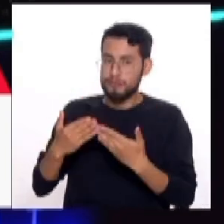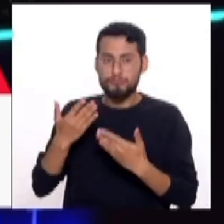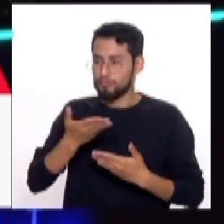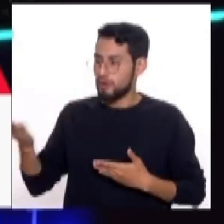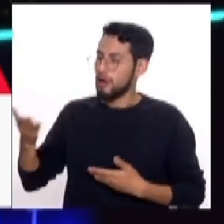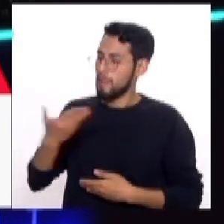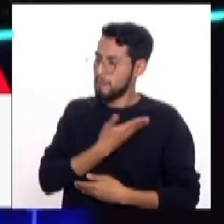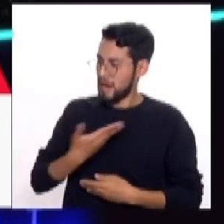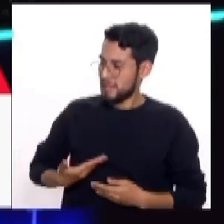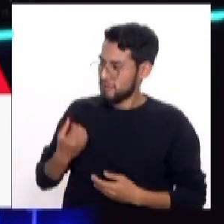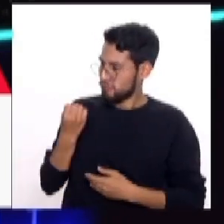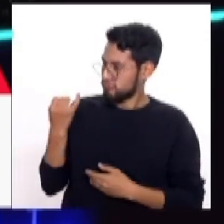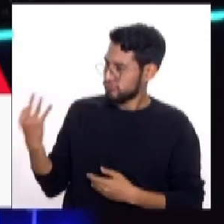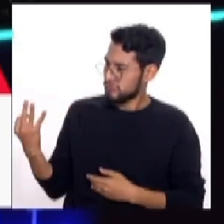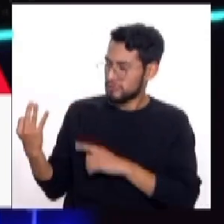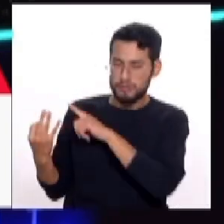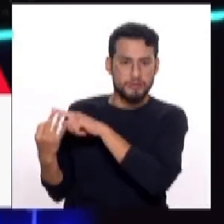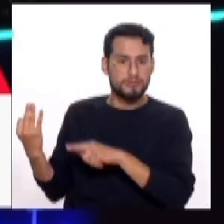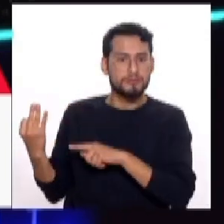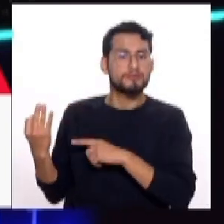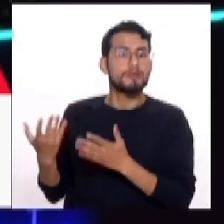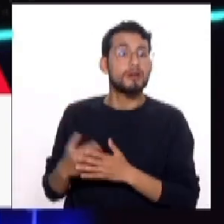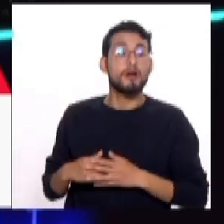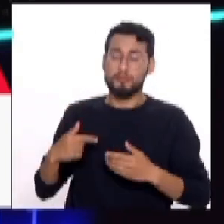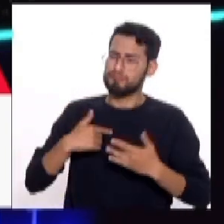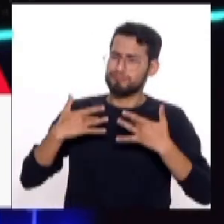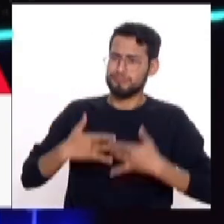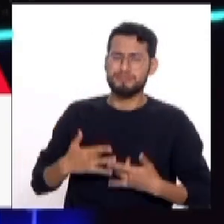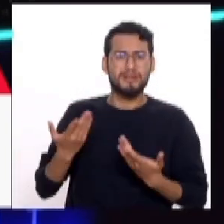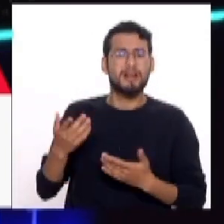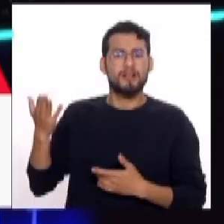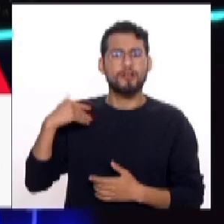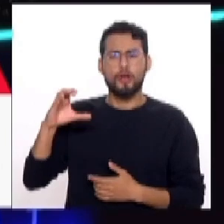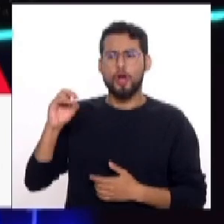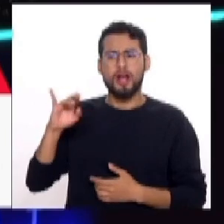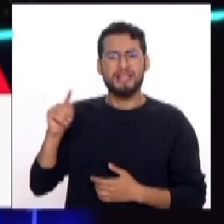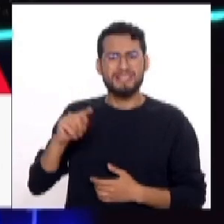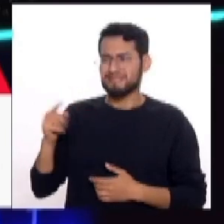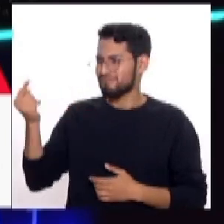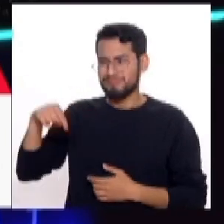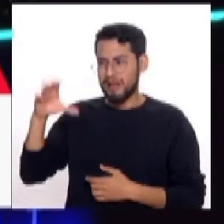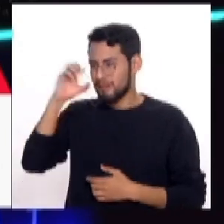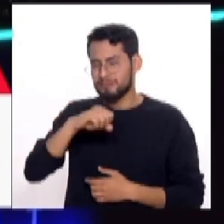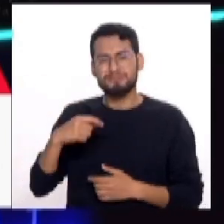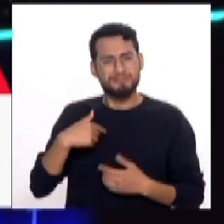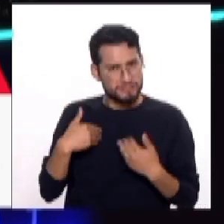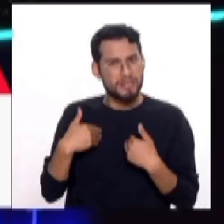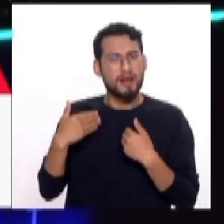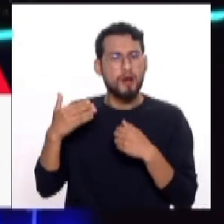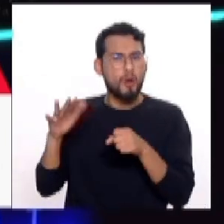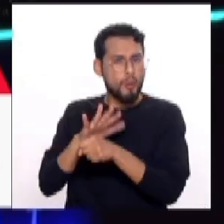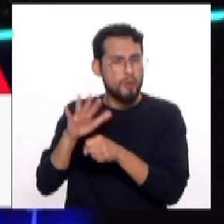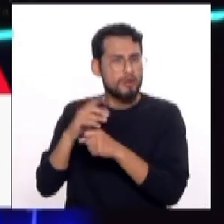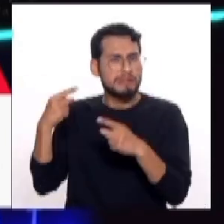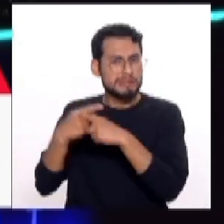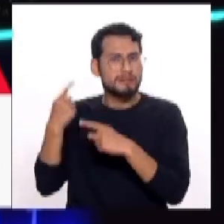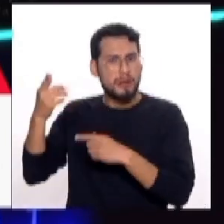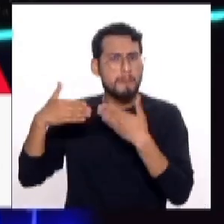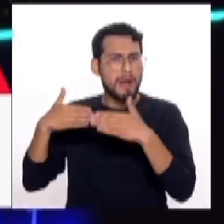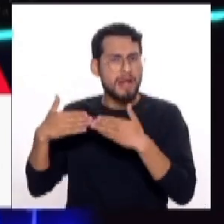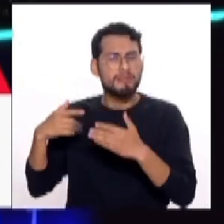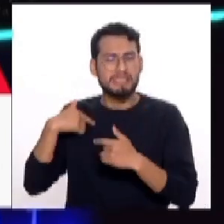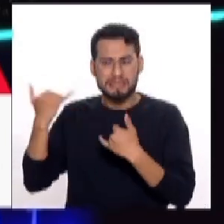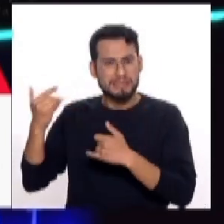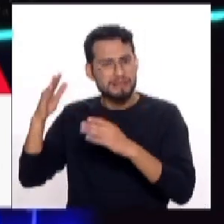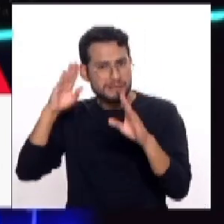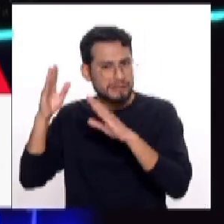jefes de estado eh Lamento que el presidente cortizo no haya podido venir sé que tiene unos problemas muy graves en Panamá que tienen